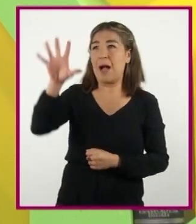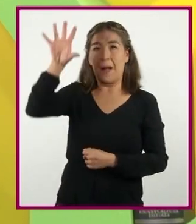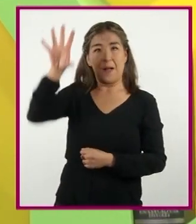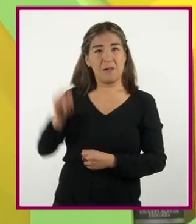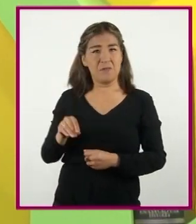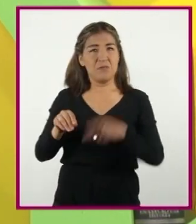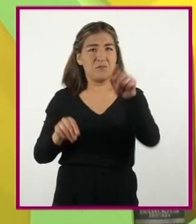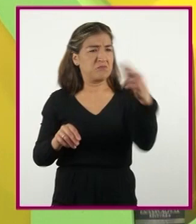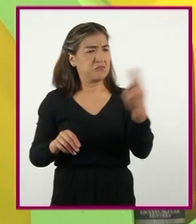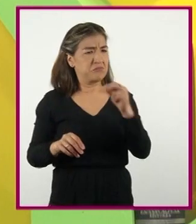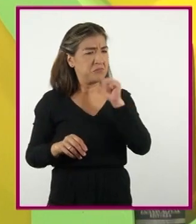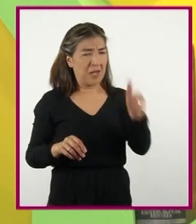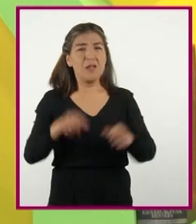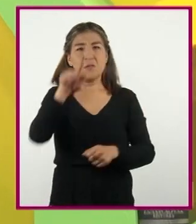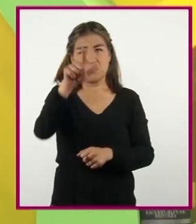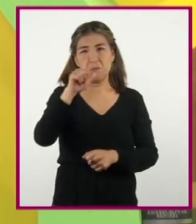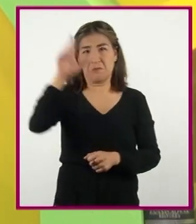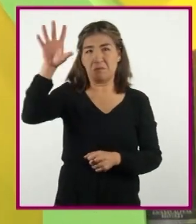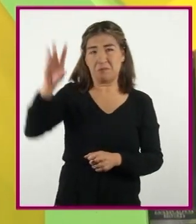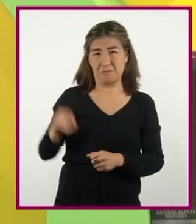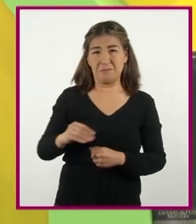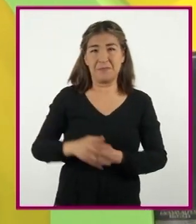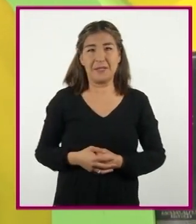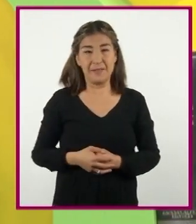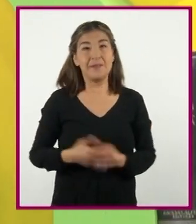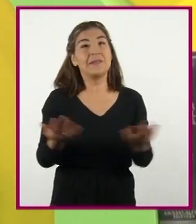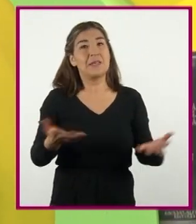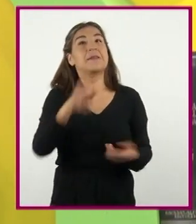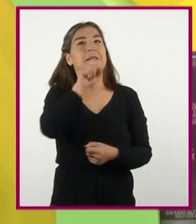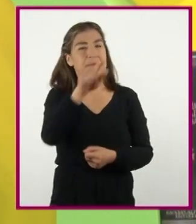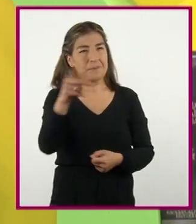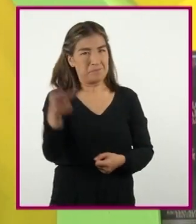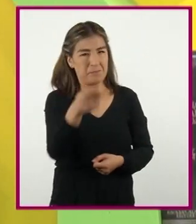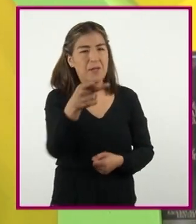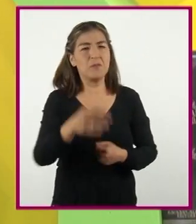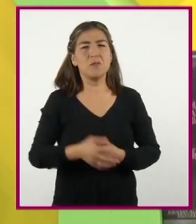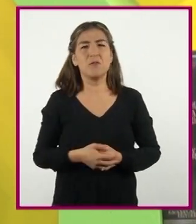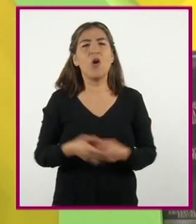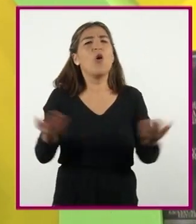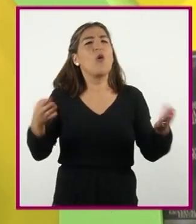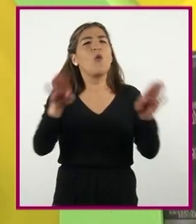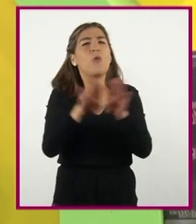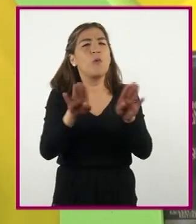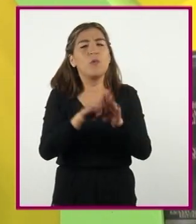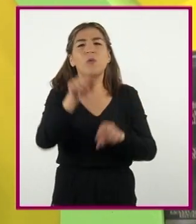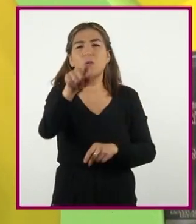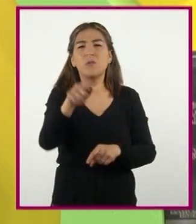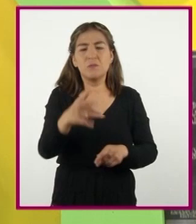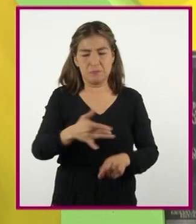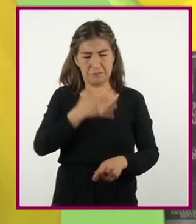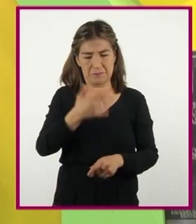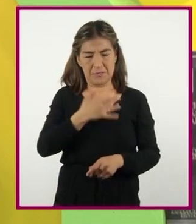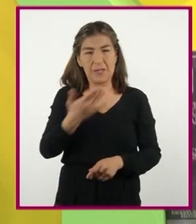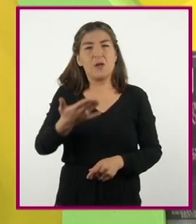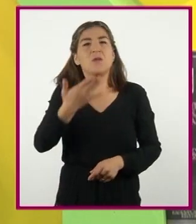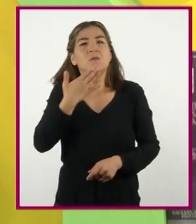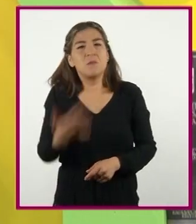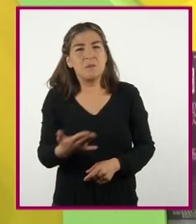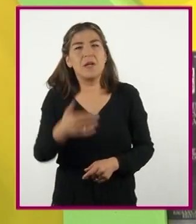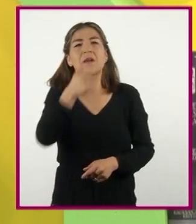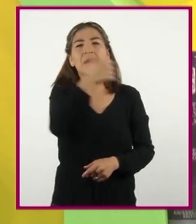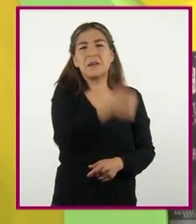no la están usando? Además, debemos preguntarnos, ¿cómo hacen para ser dignas y